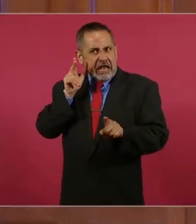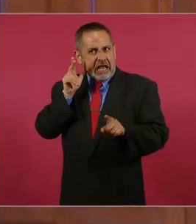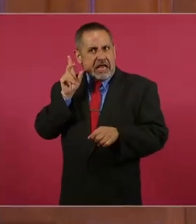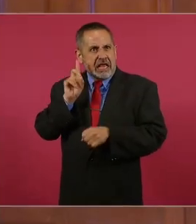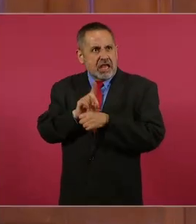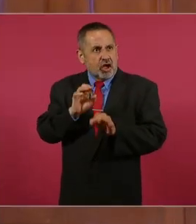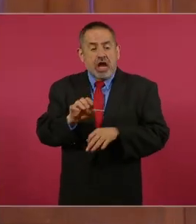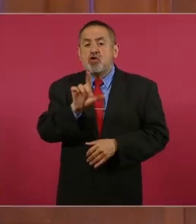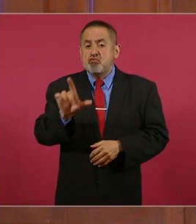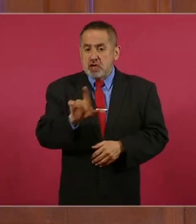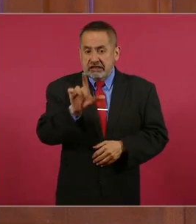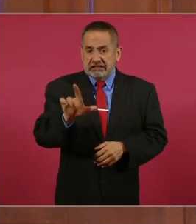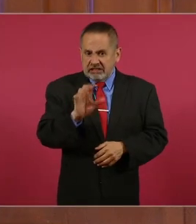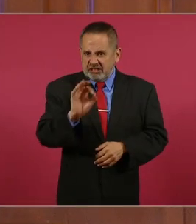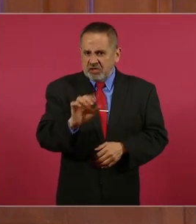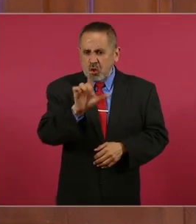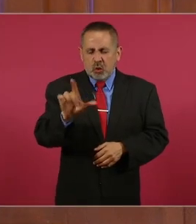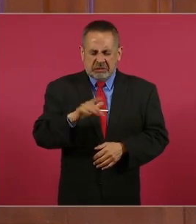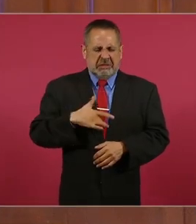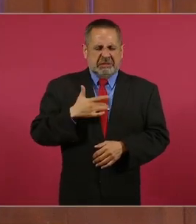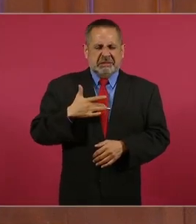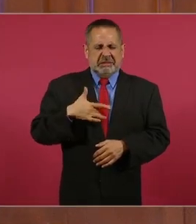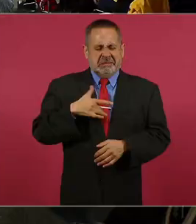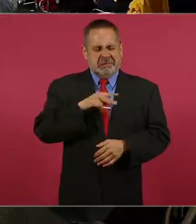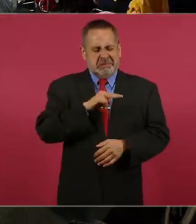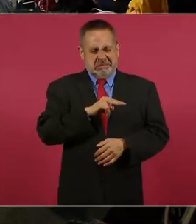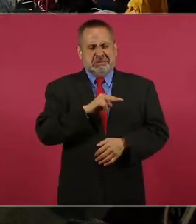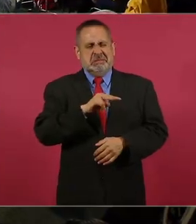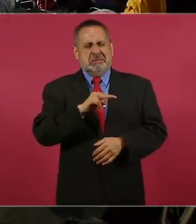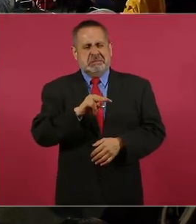El lunes. Fue muy tremendo. Sí, pura ahí historia. Ya